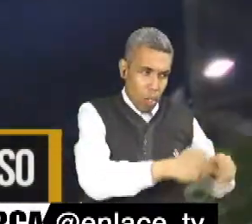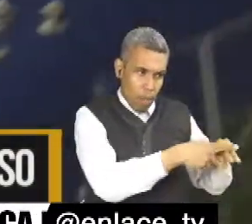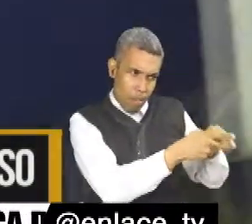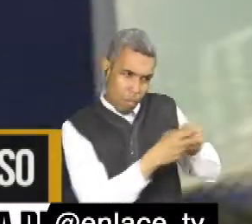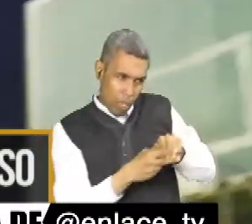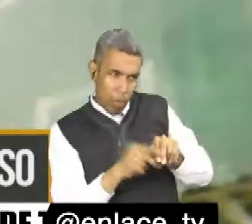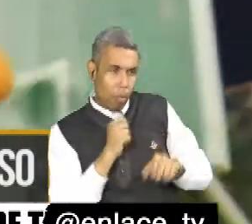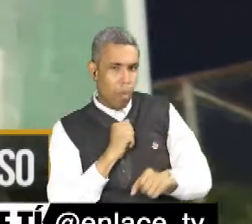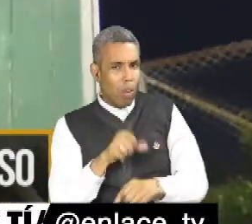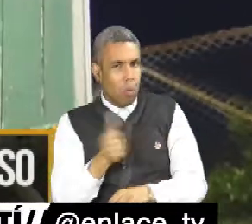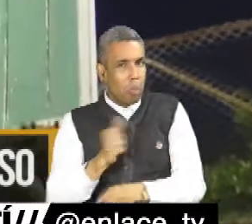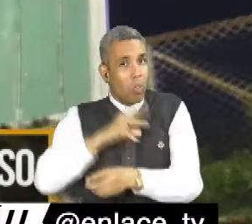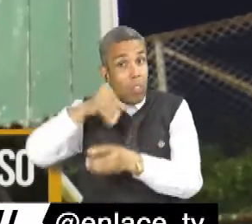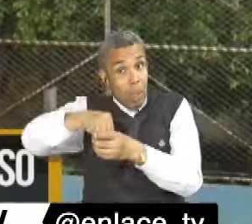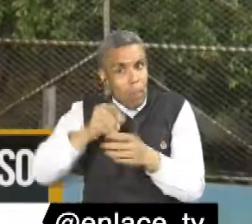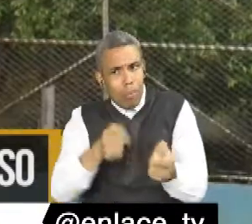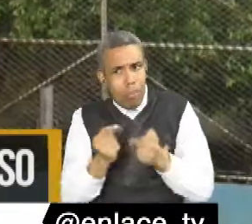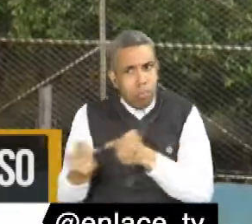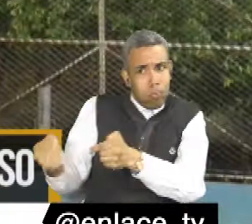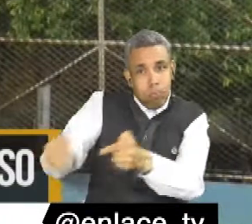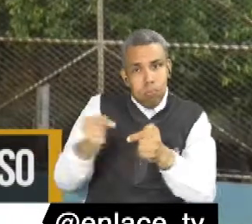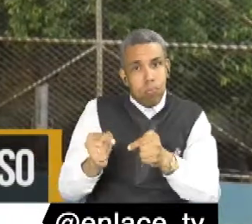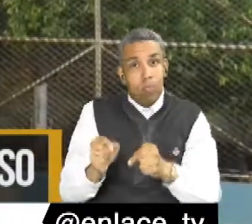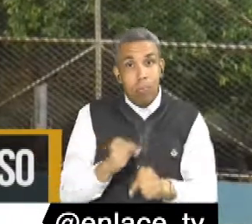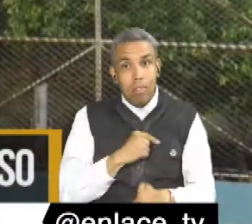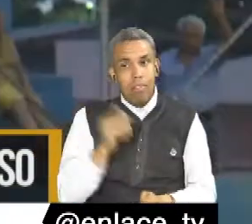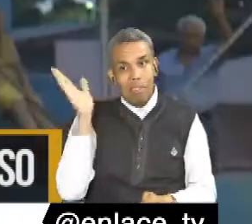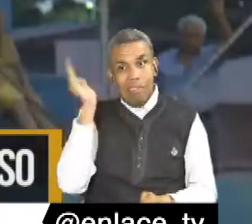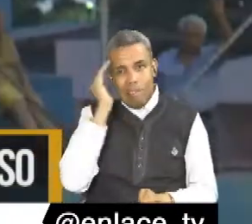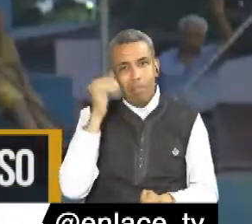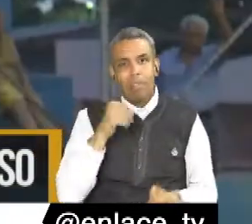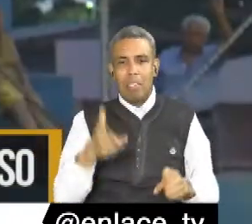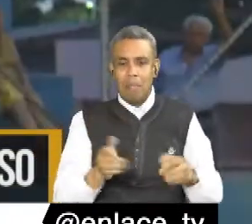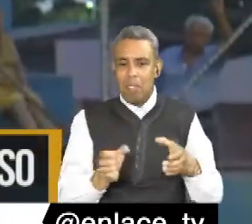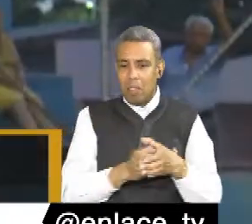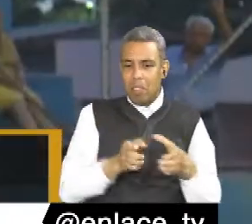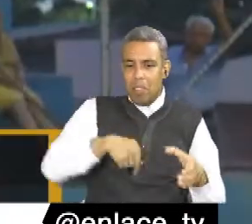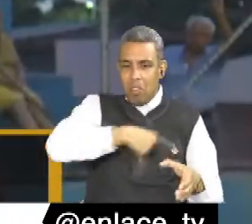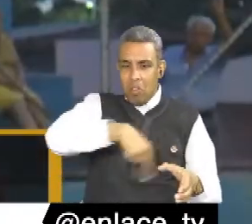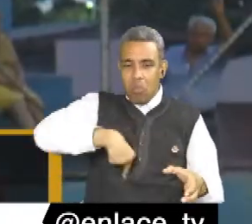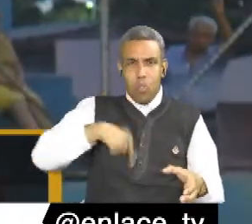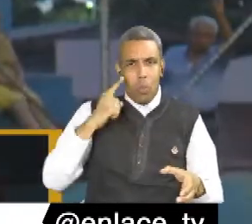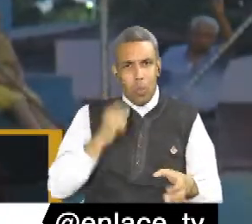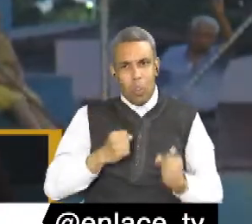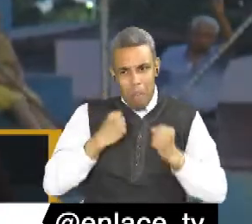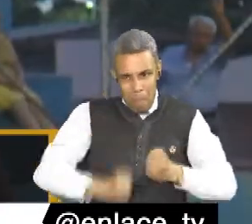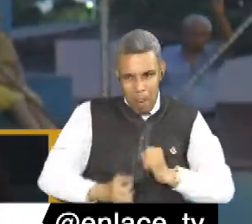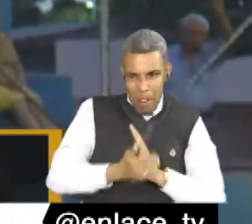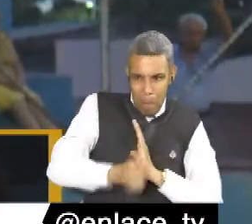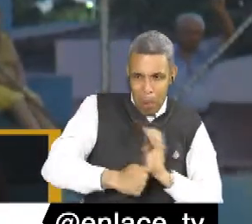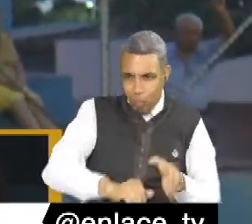logrado mantenerse y alejar a muchos jóvenes de los malos hábitos. La visión que quiero dar es que hay un camino